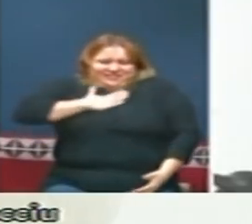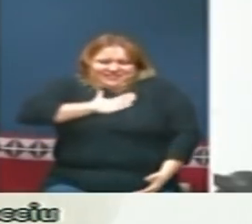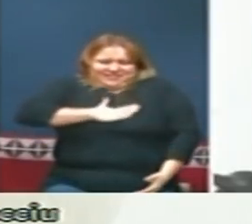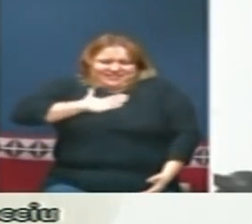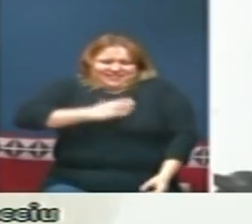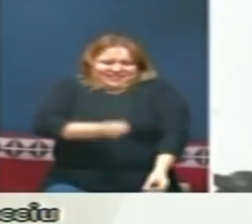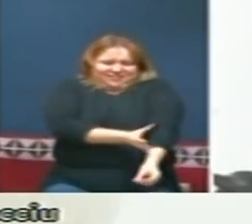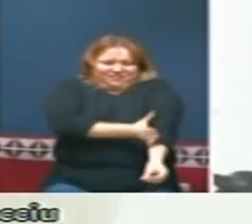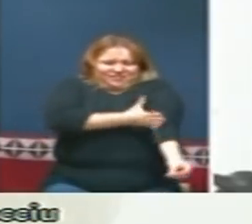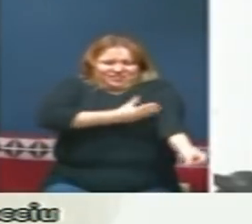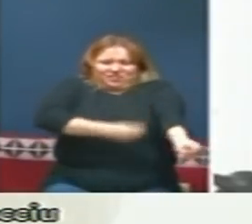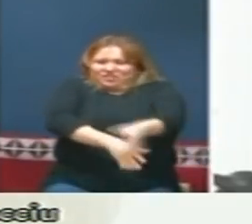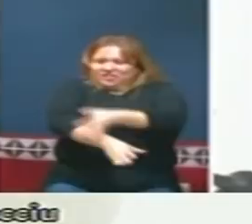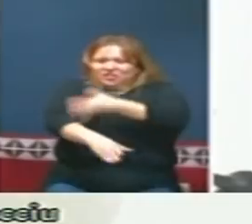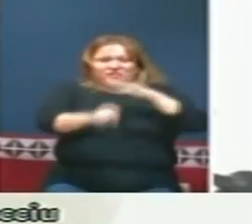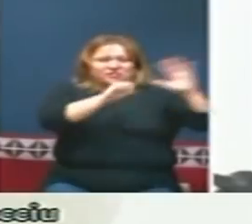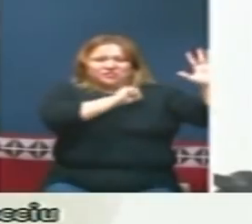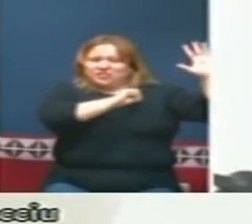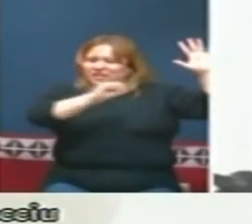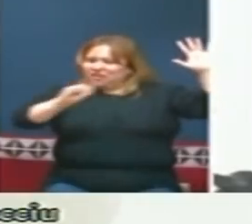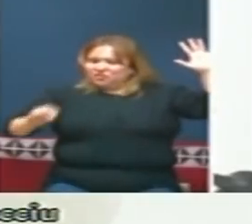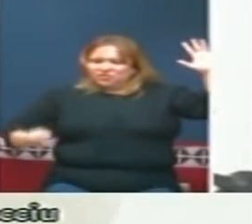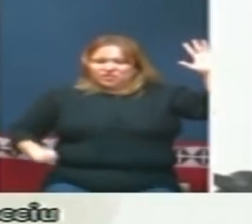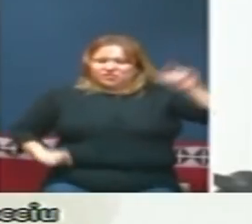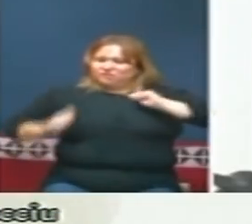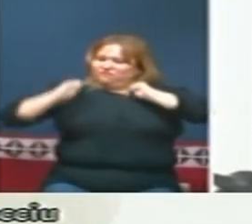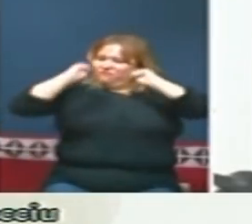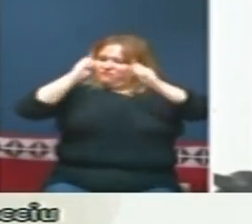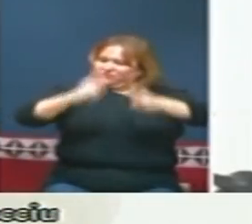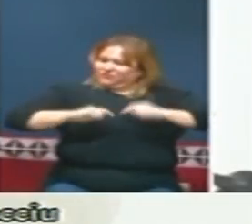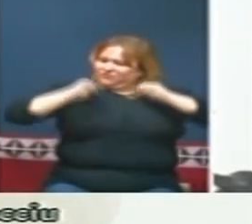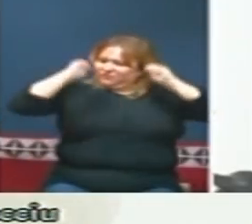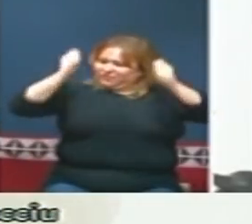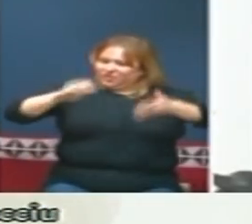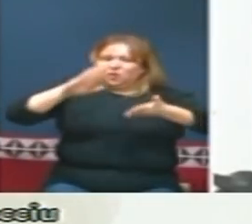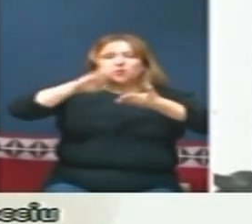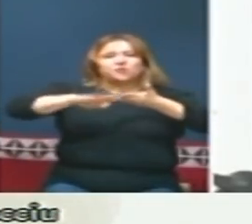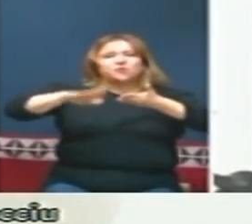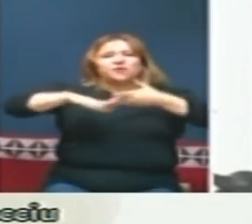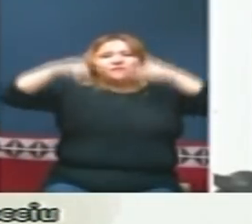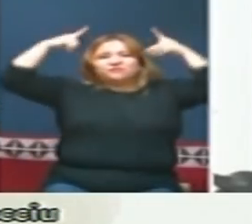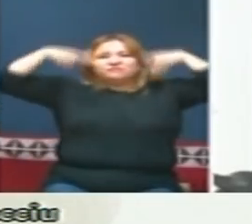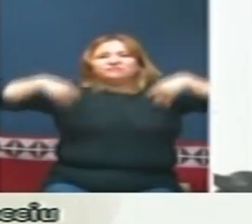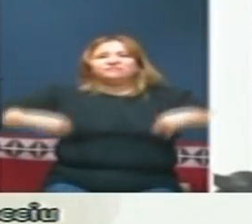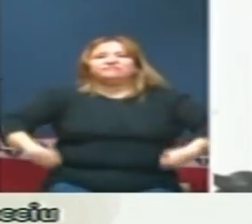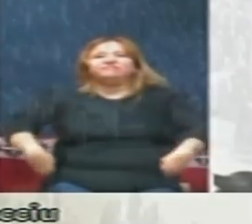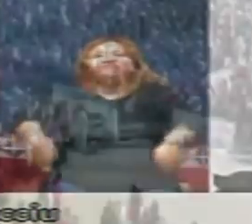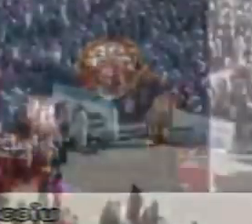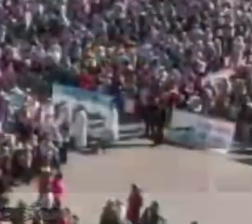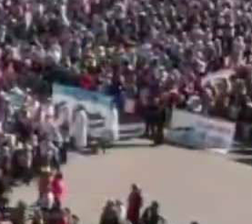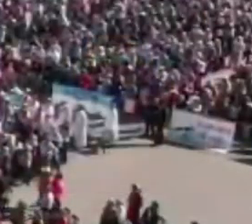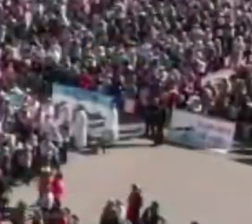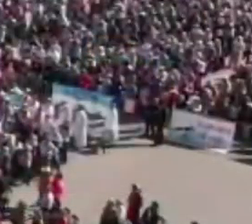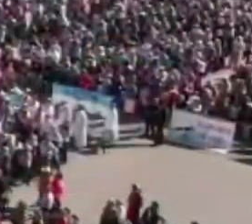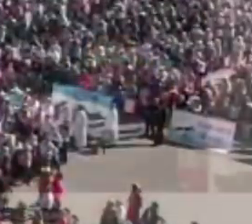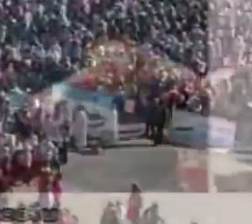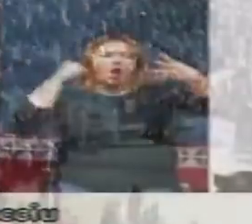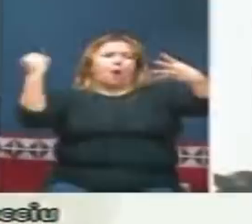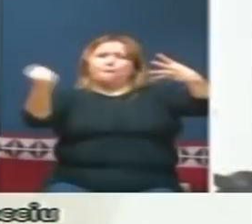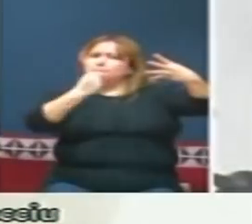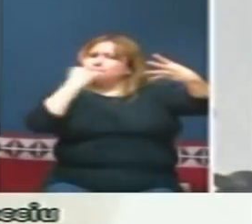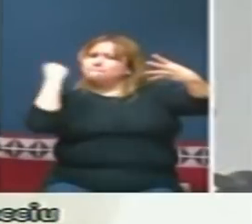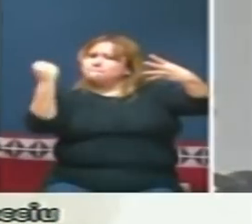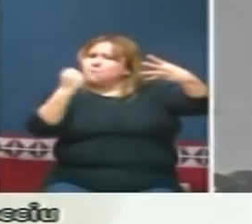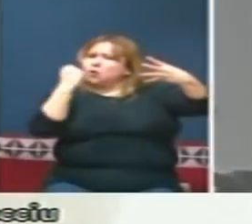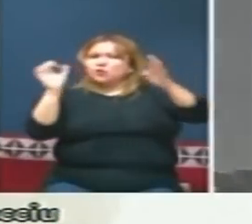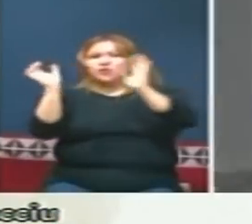regocijarnos en el Señor por el don de los nuevos beatos, de estos hombres que han dado valientemente su testimonio